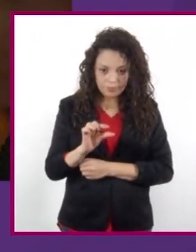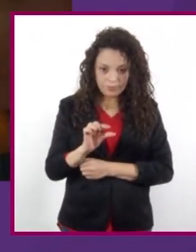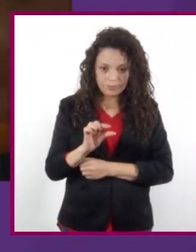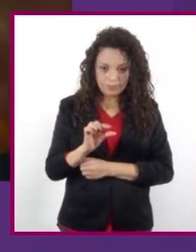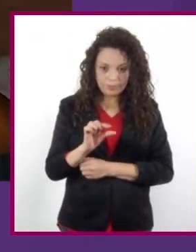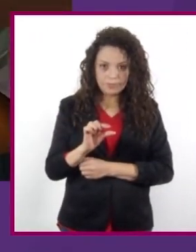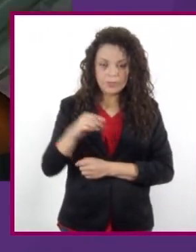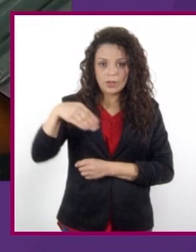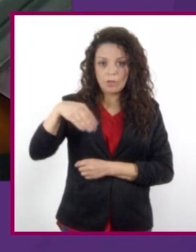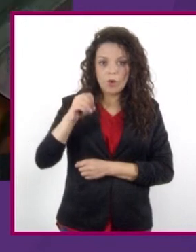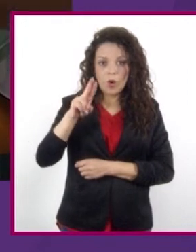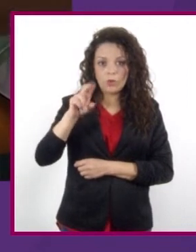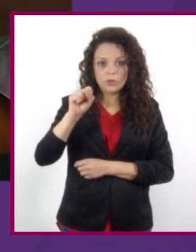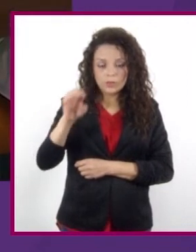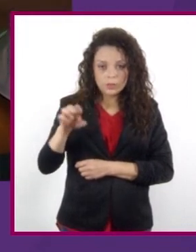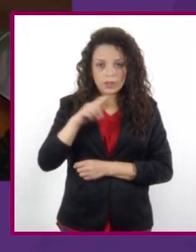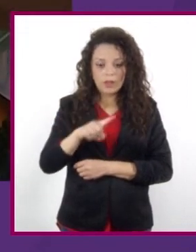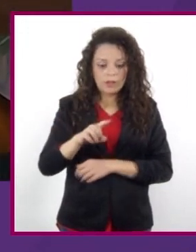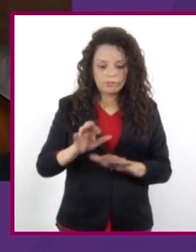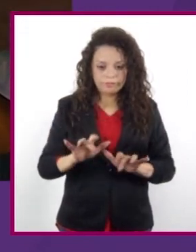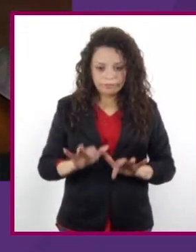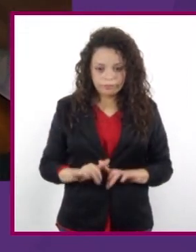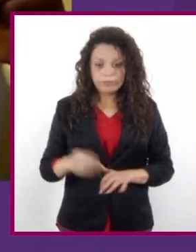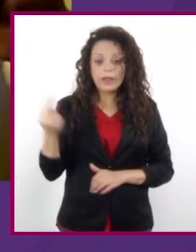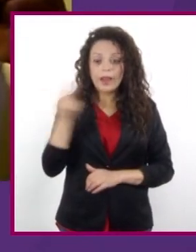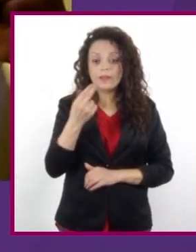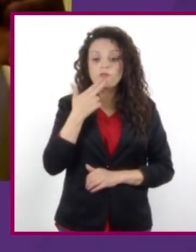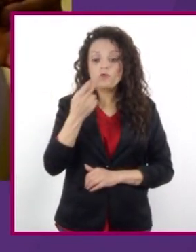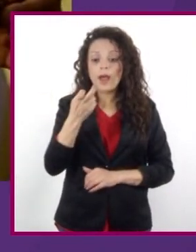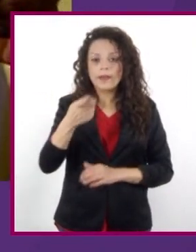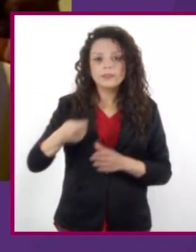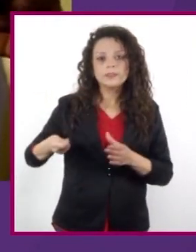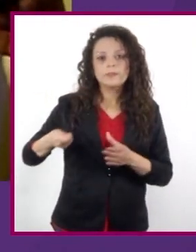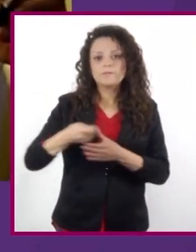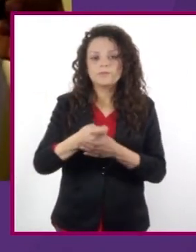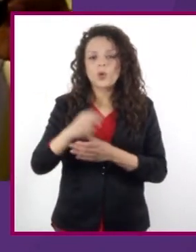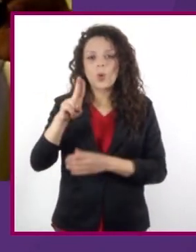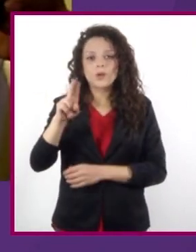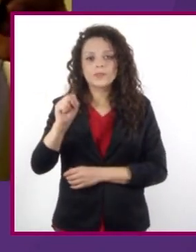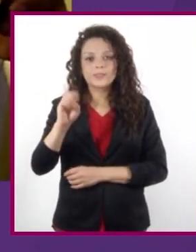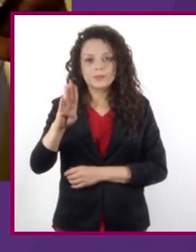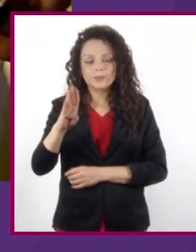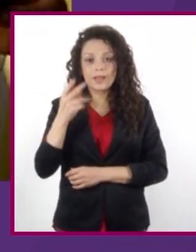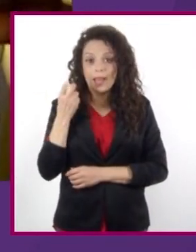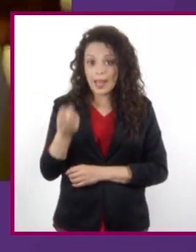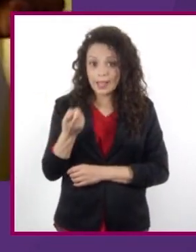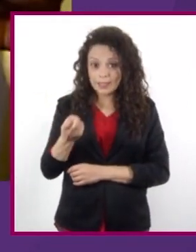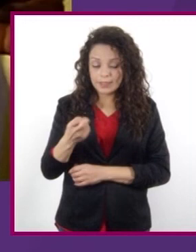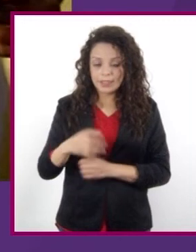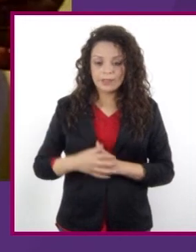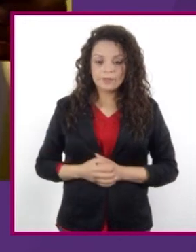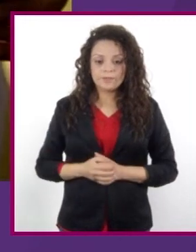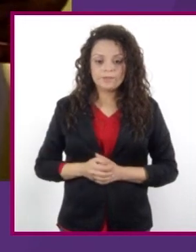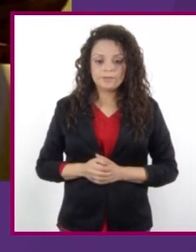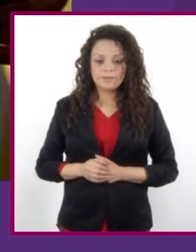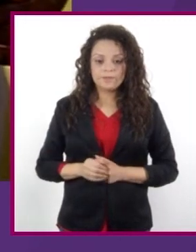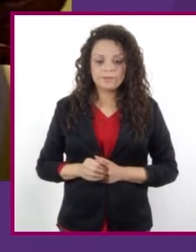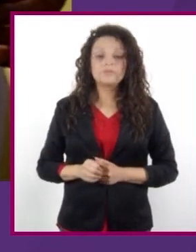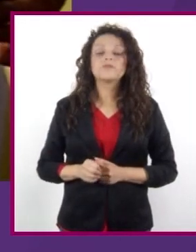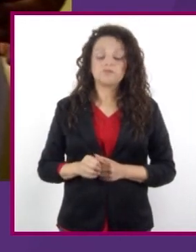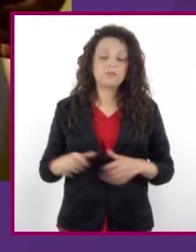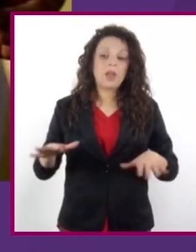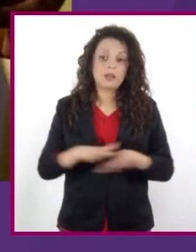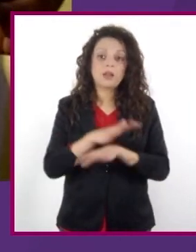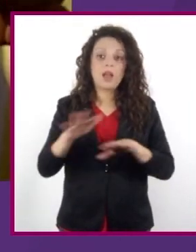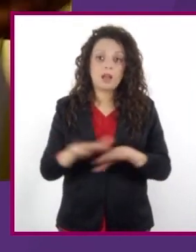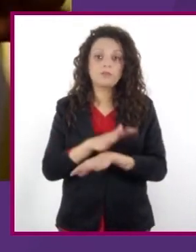mouse y monitor, se utilizan estos puertos de conexión externos. Hoy en día, estos puertos de conexión se han ido ajustando a las